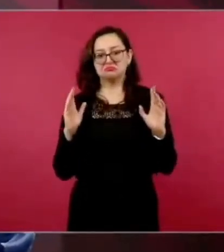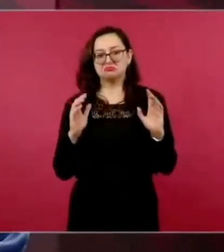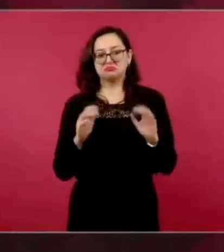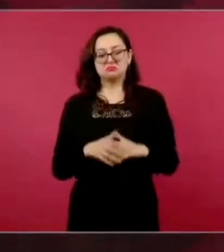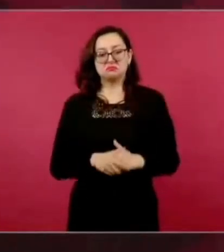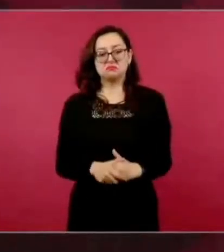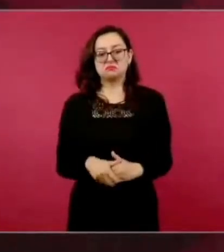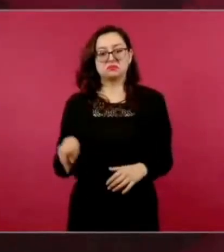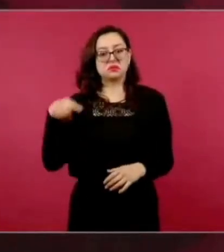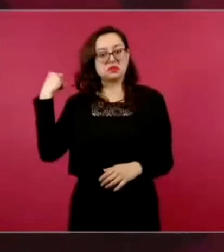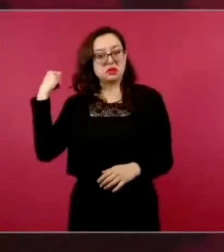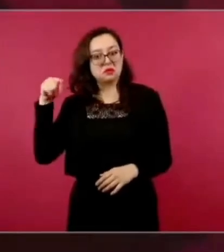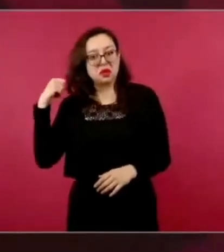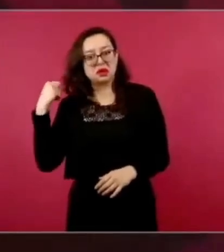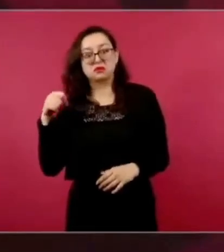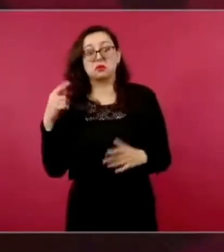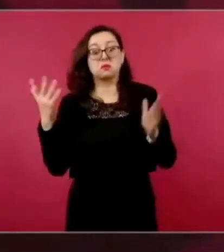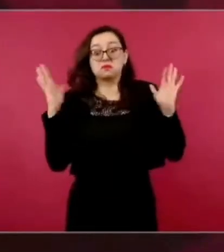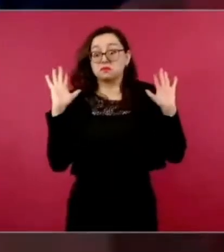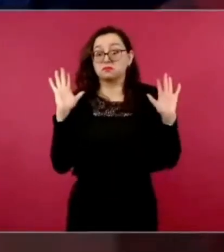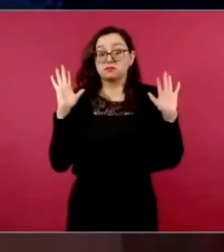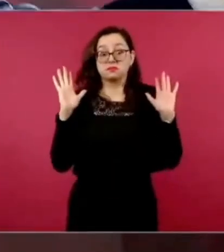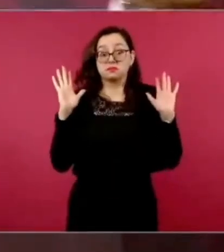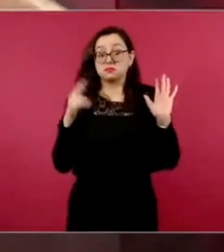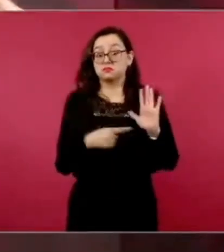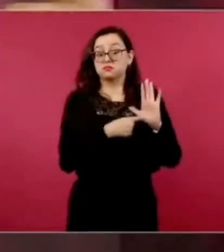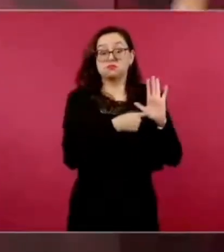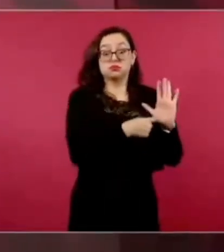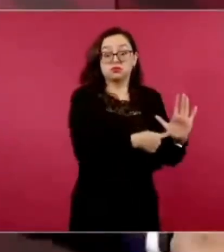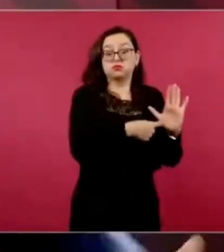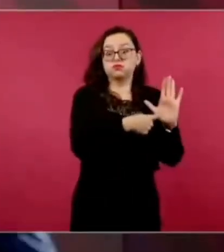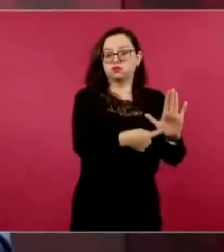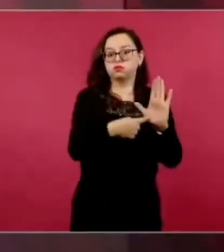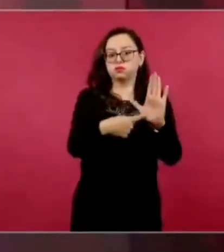Autónoma de Tabasco, estudié en todas las universidades.